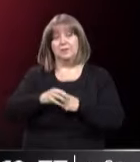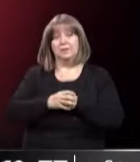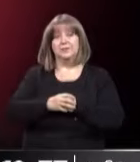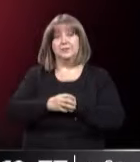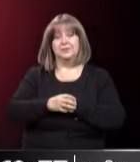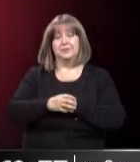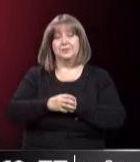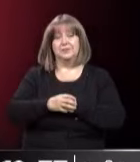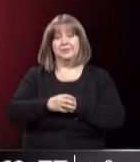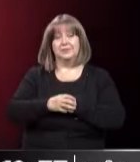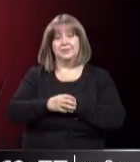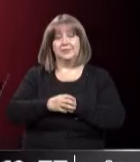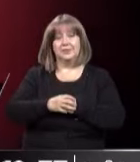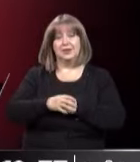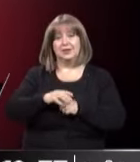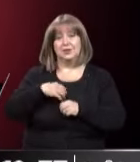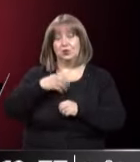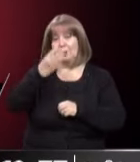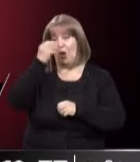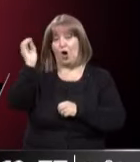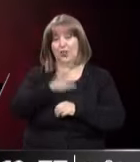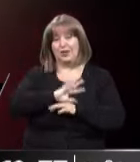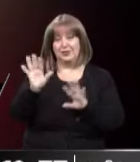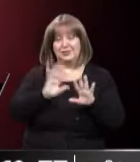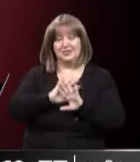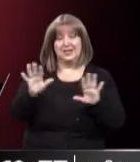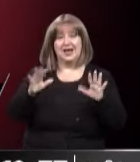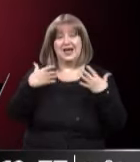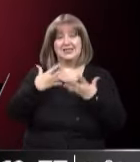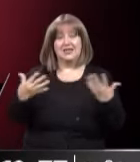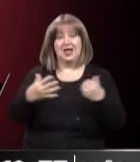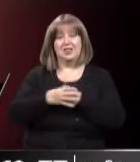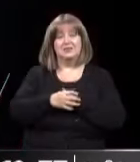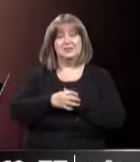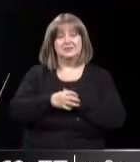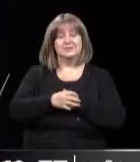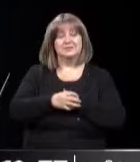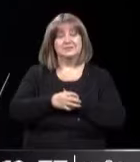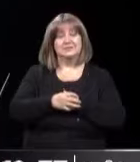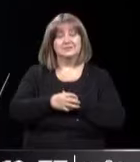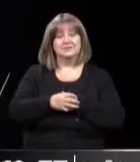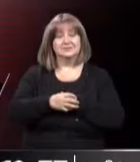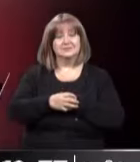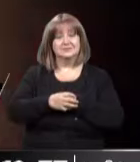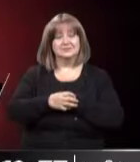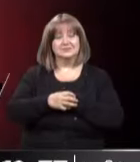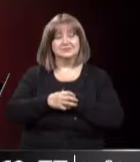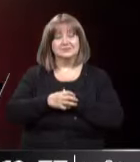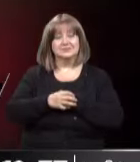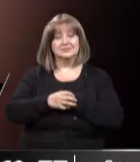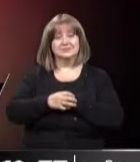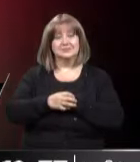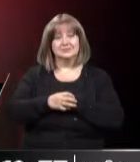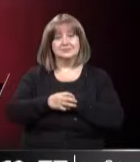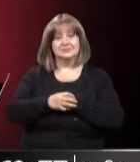Yo estoy podido con Huracán. Podido estoy. ¿Qué tiene que ver? Pará, Pili, no te metas. ¿Qué tiene que ver?